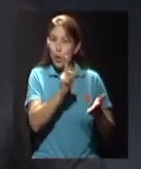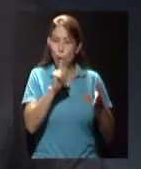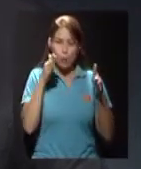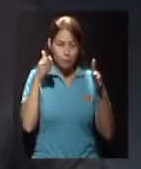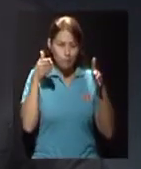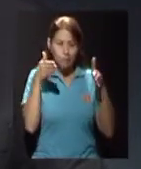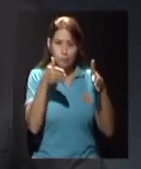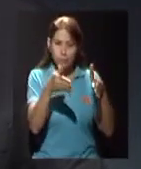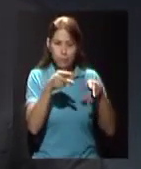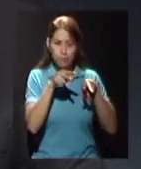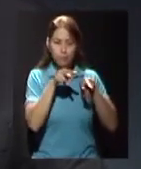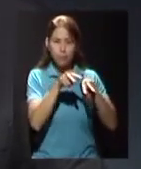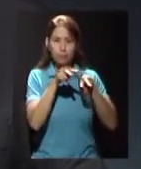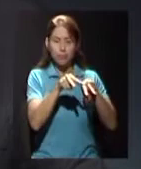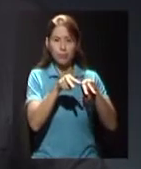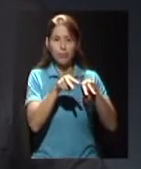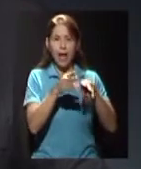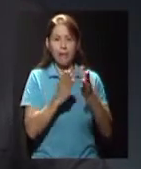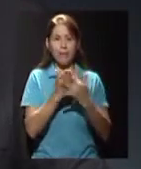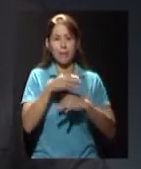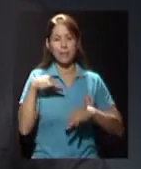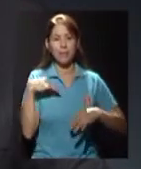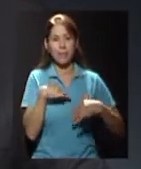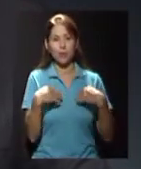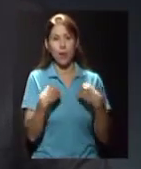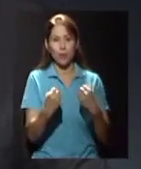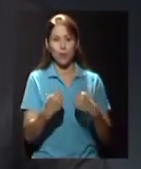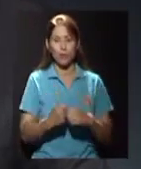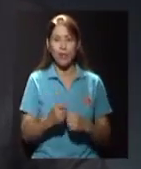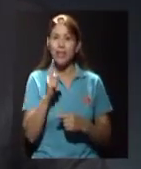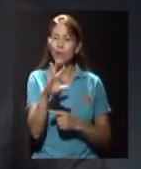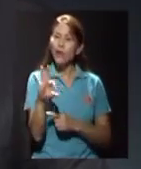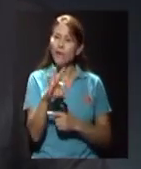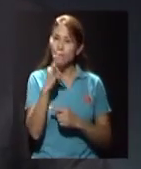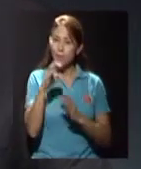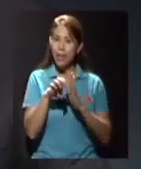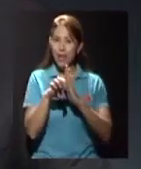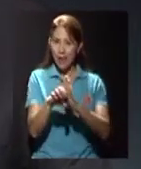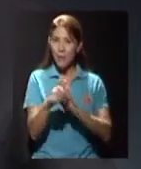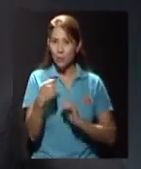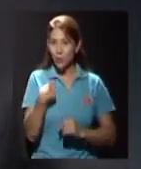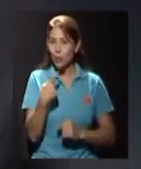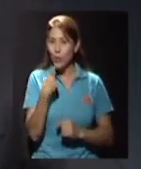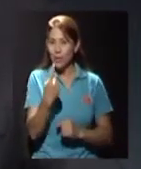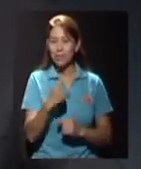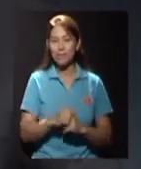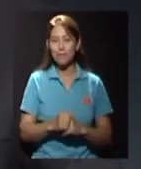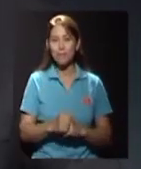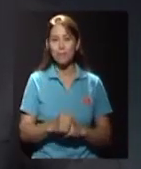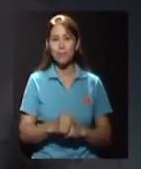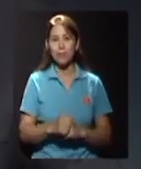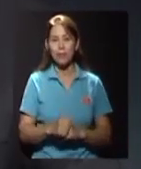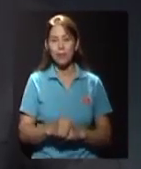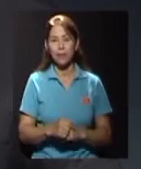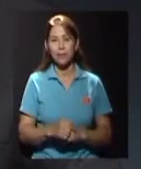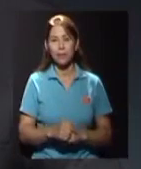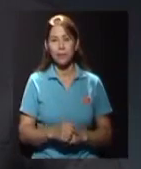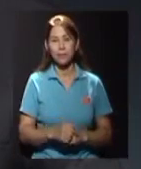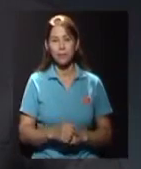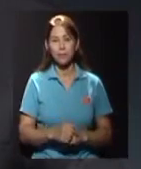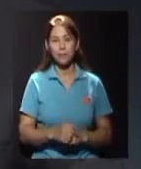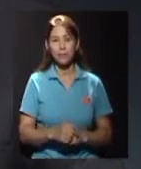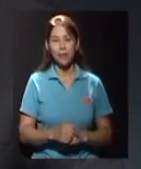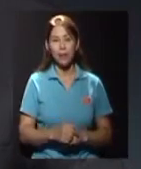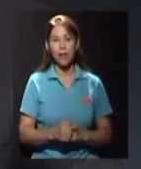ministerio de salud como lo voy a poner rápidamente 22 ejemplos o uno muy especial y